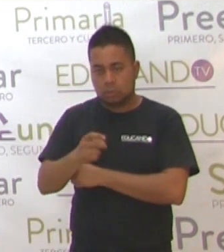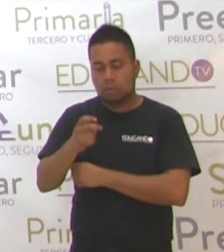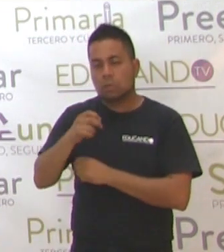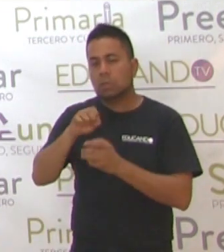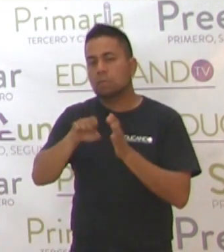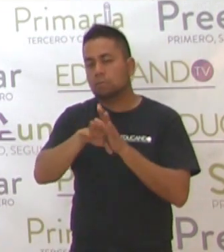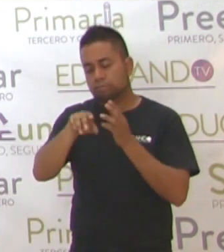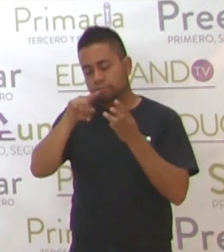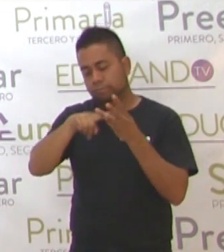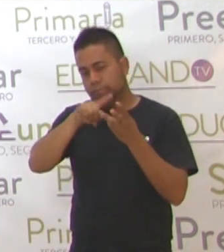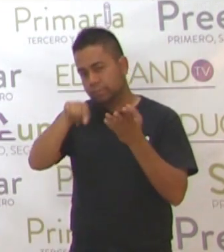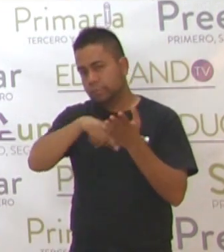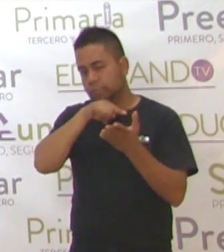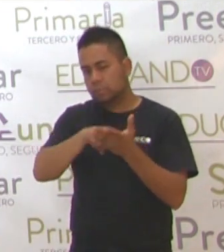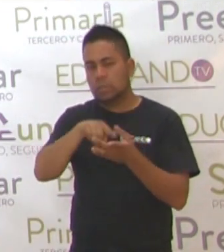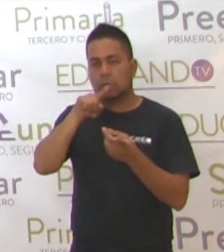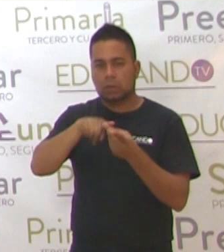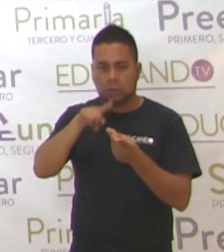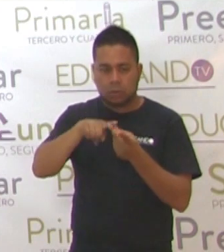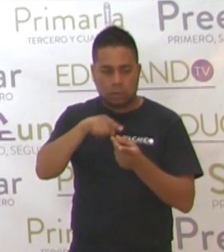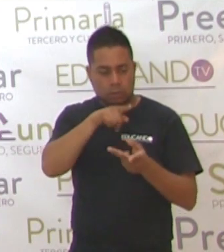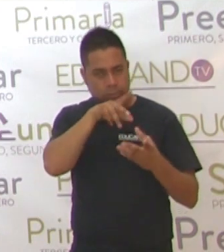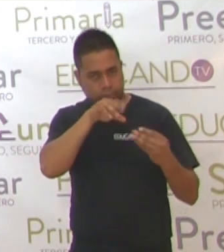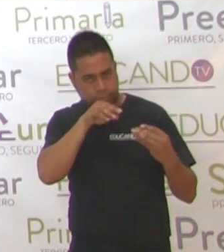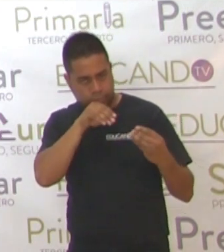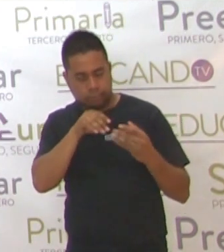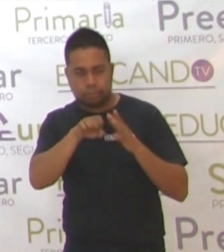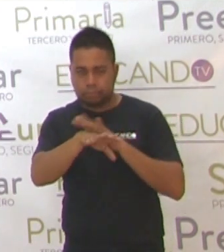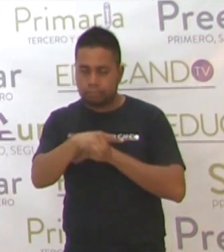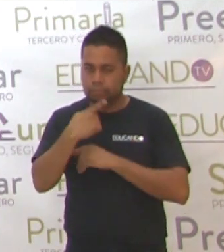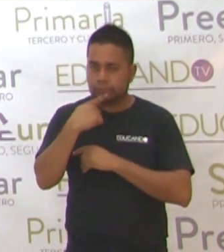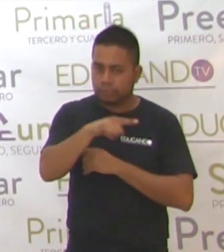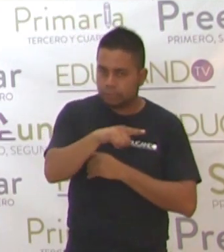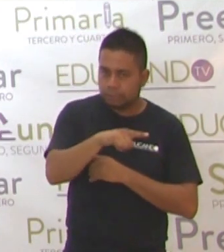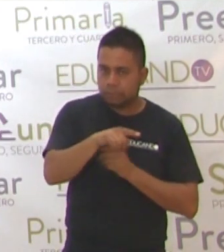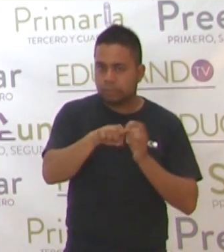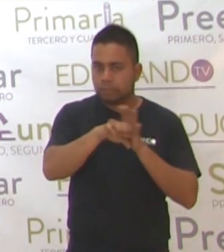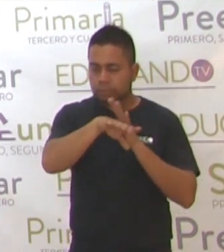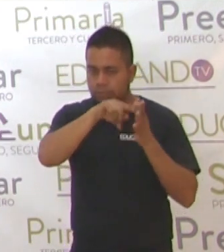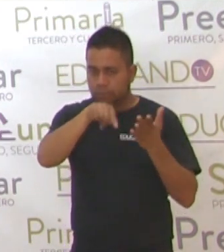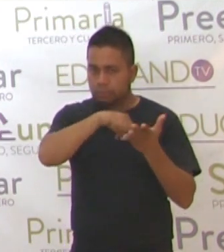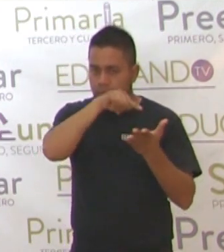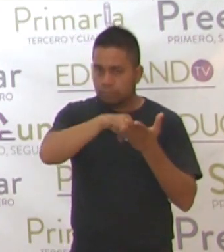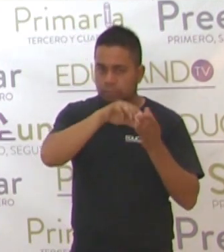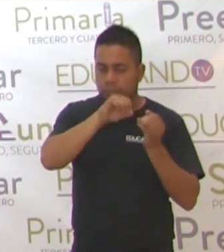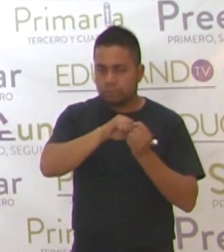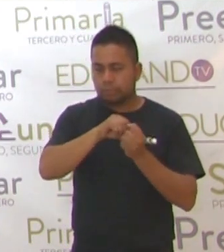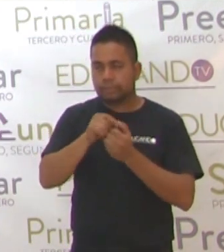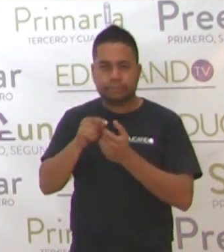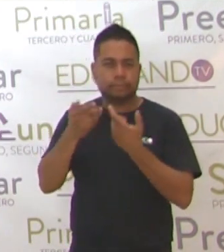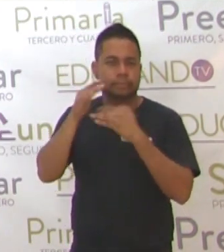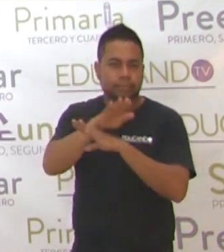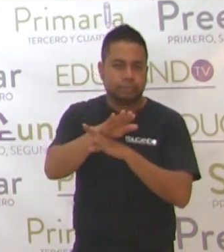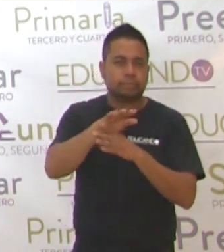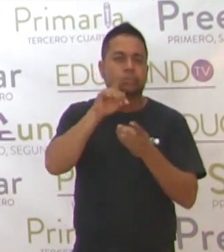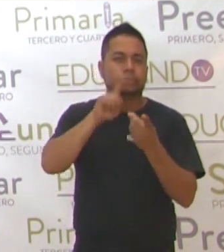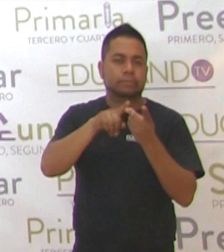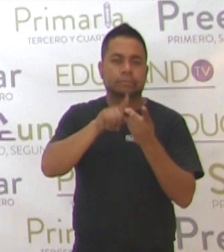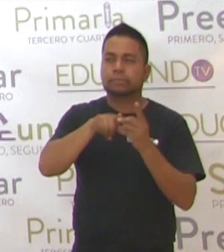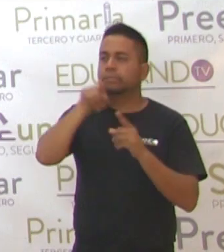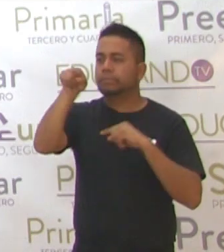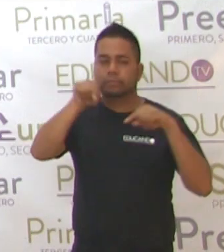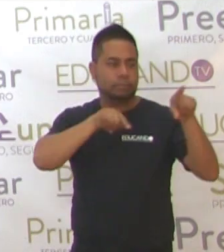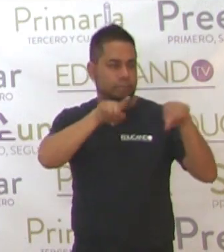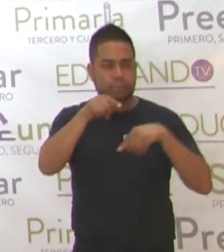dicho acontecimiento y poder hacer referencia a dicho lugar oa dicha referencia con un simple